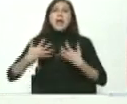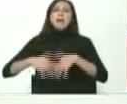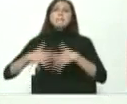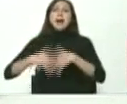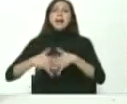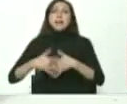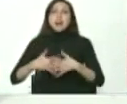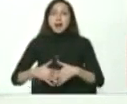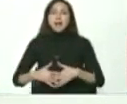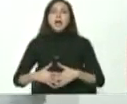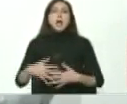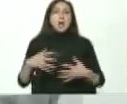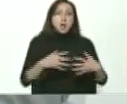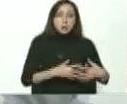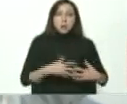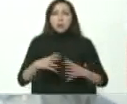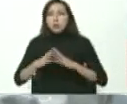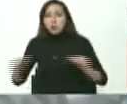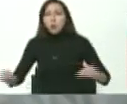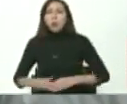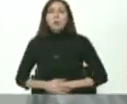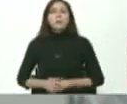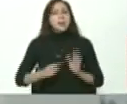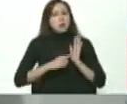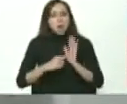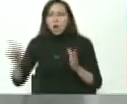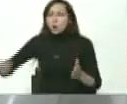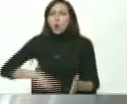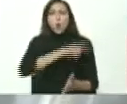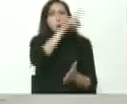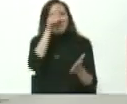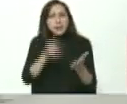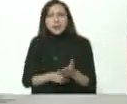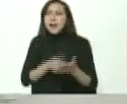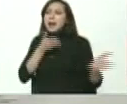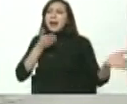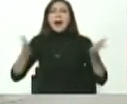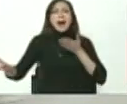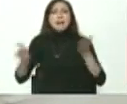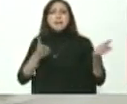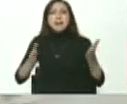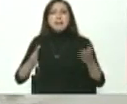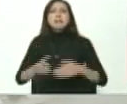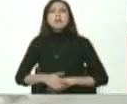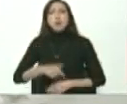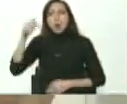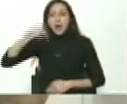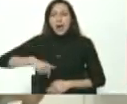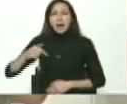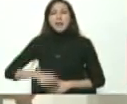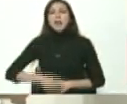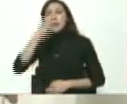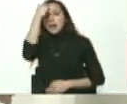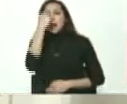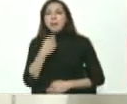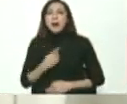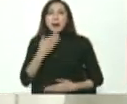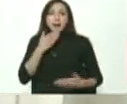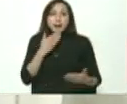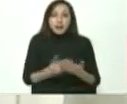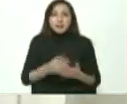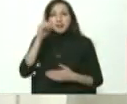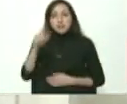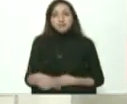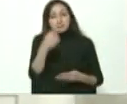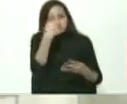la mamografía, es decir, todo un área de imagenología completa a la orden de la península de Paraguaná, y gracias a la